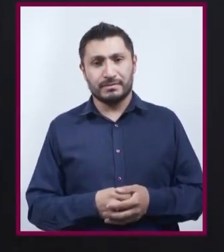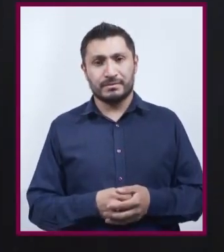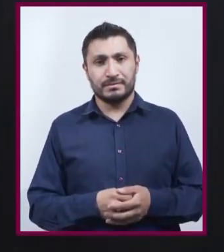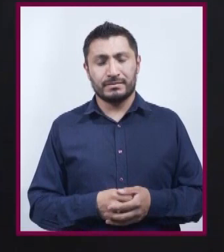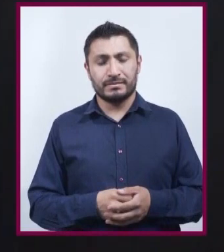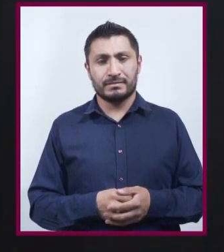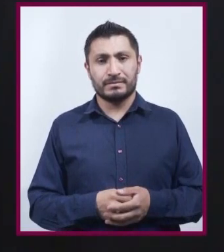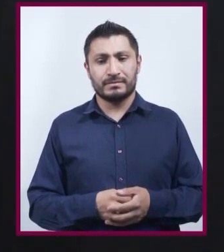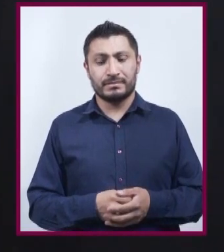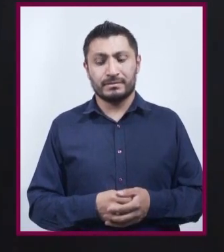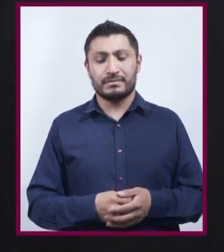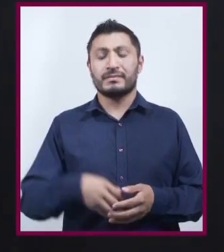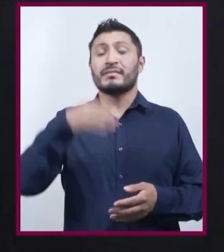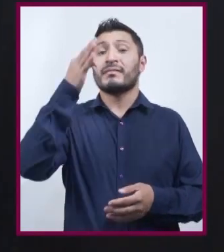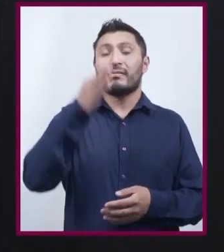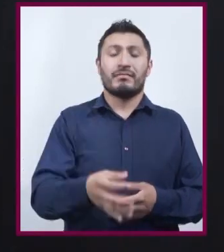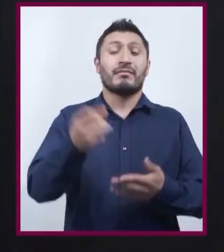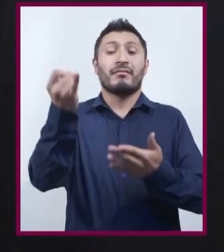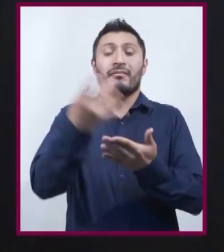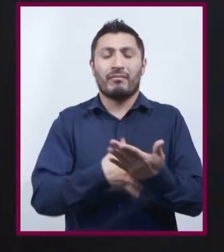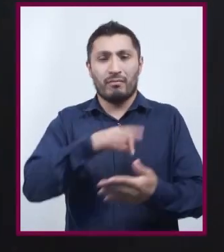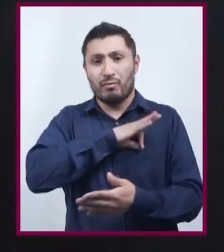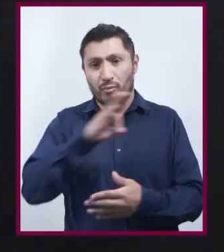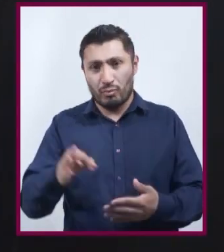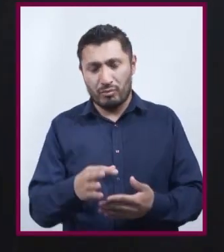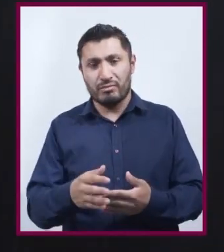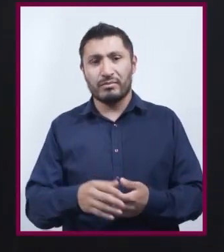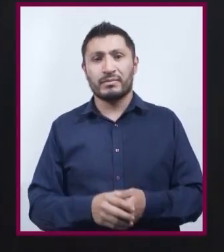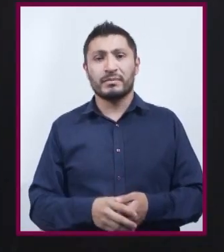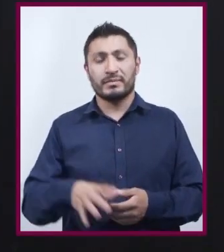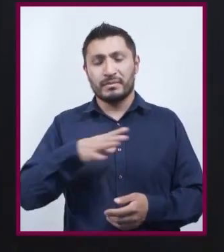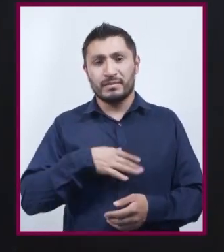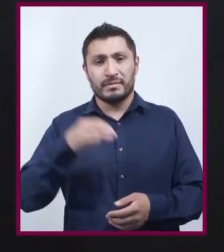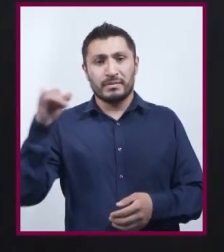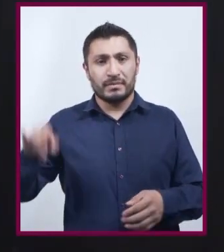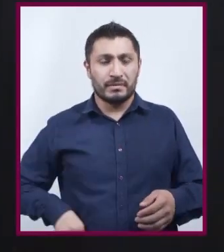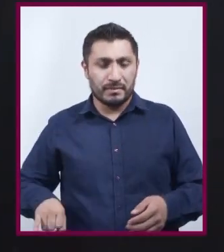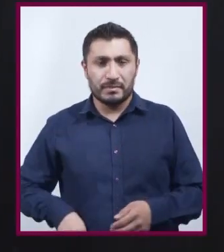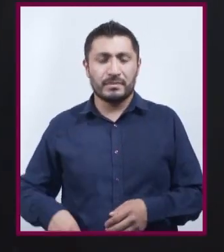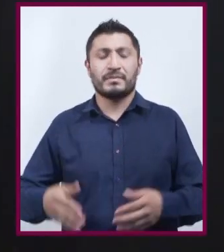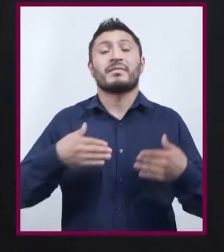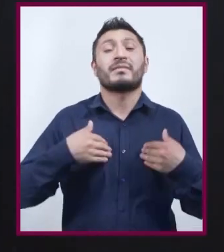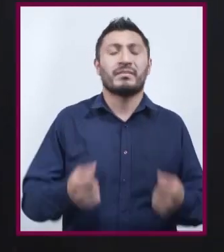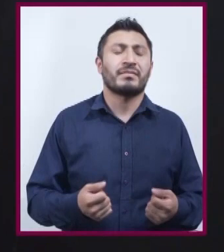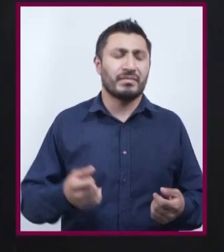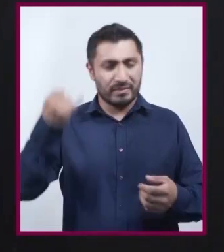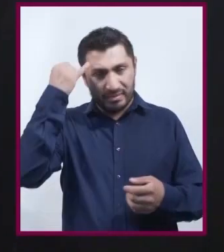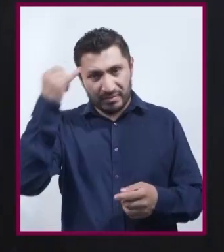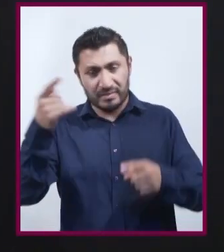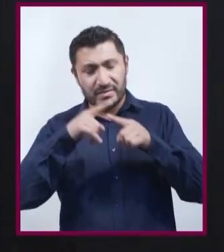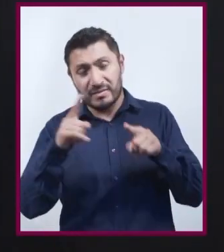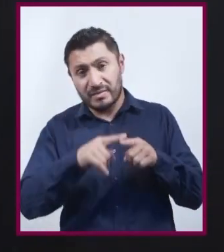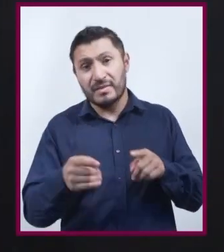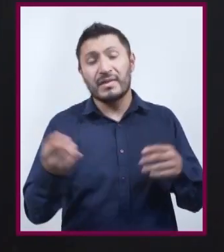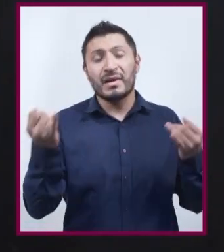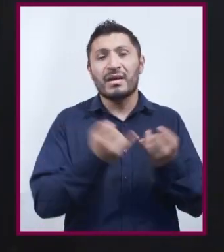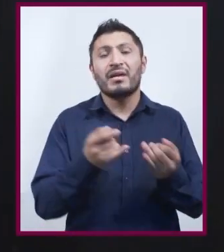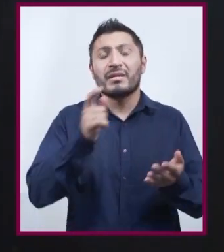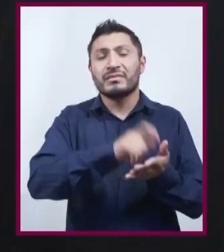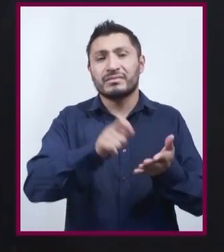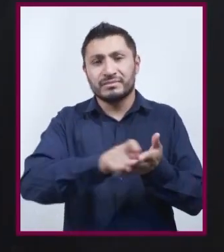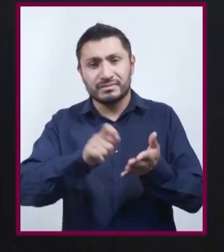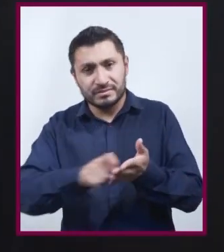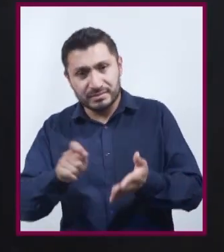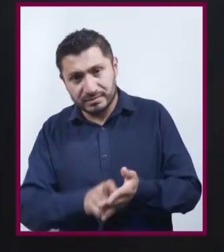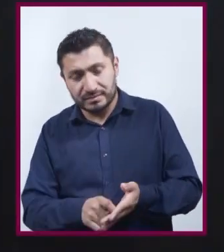histórica. Vamos por partes, aceptando que las imágenes pueden tener ciertos intereses o interpretaciones